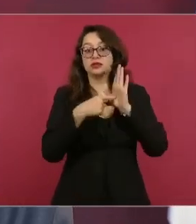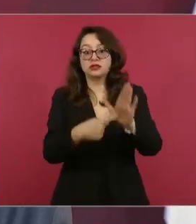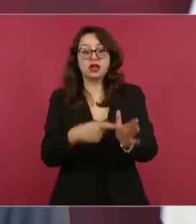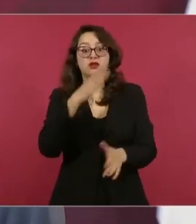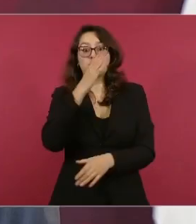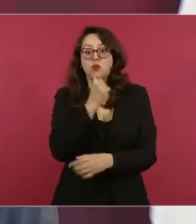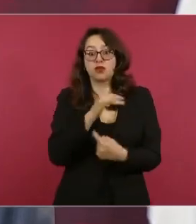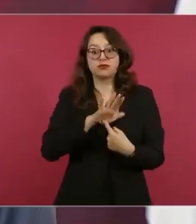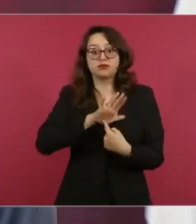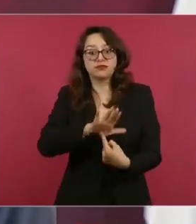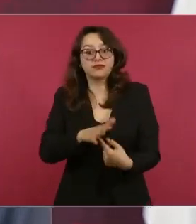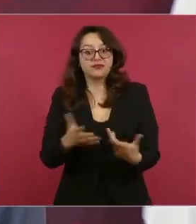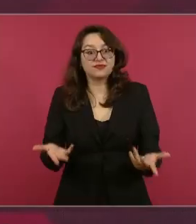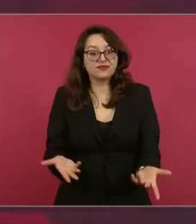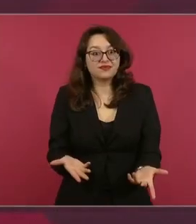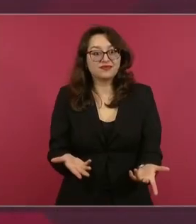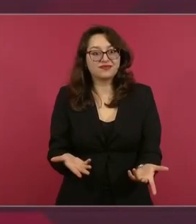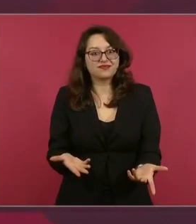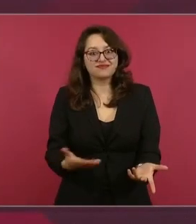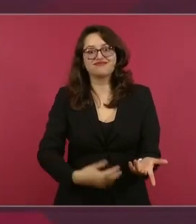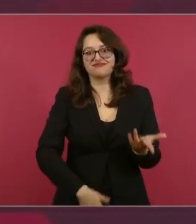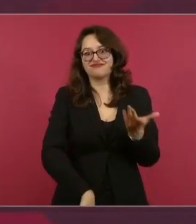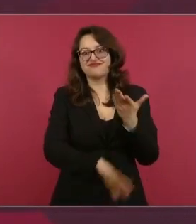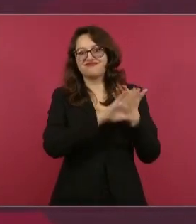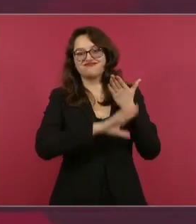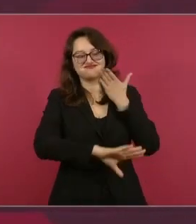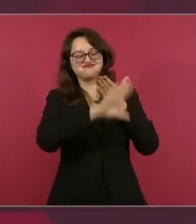como sucede, pero